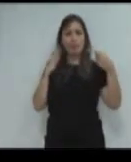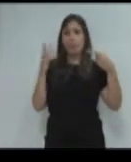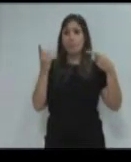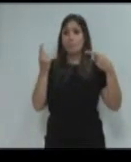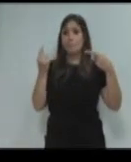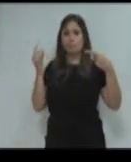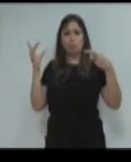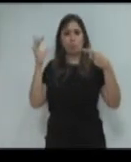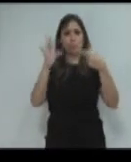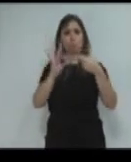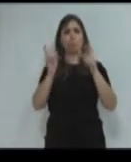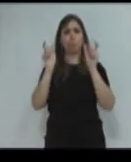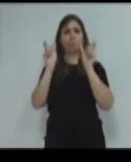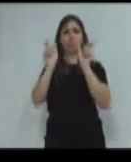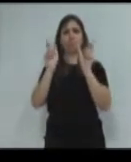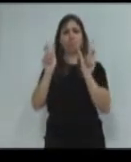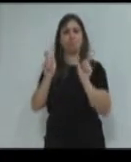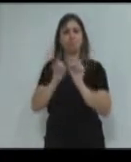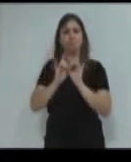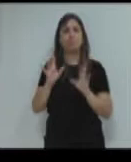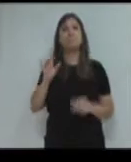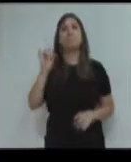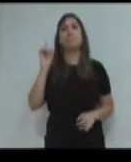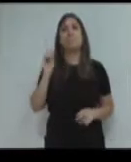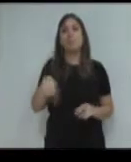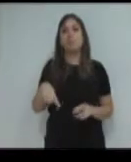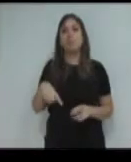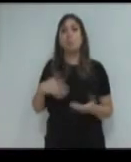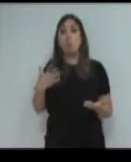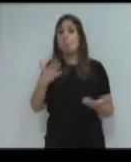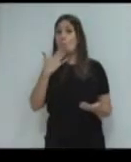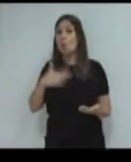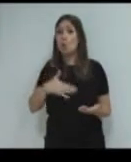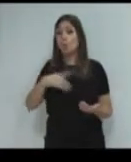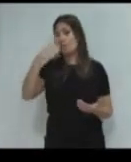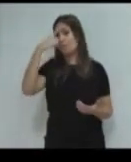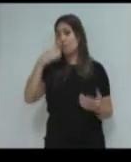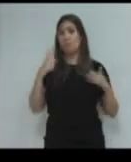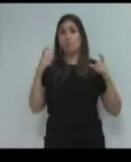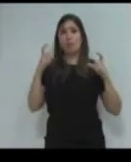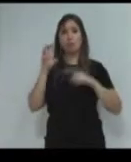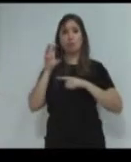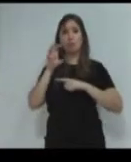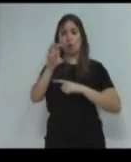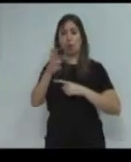con el plato. Pero un refuerzo importante también sería una imagen del plato.